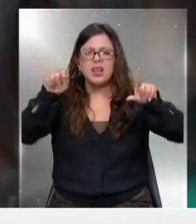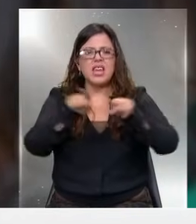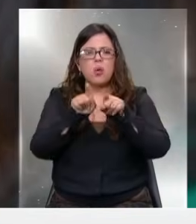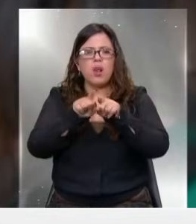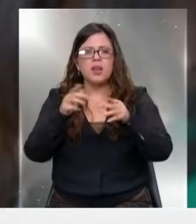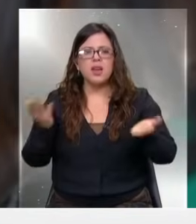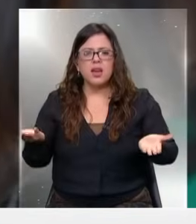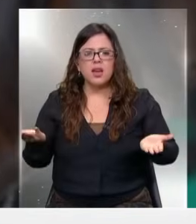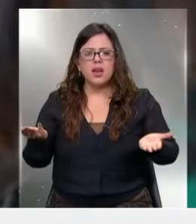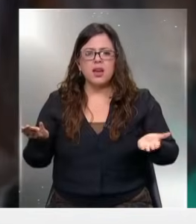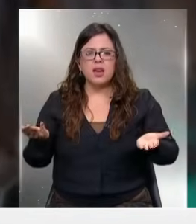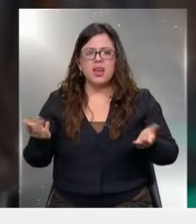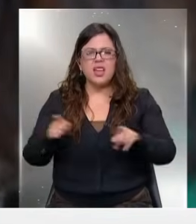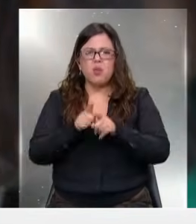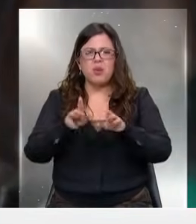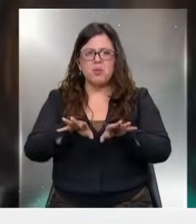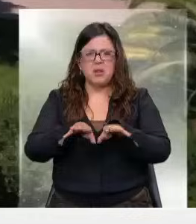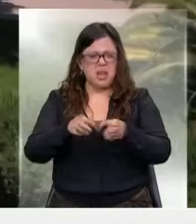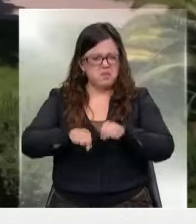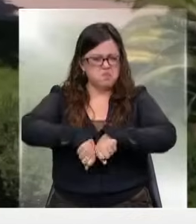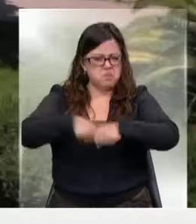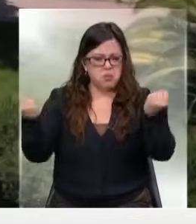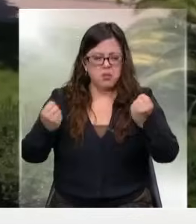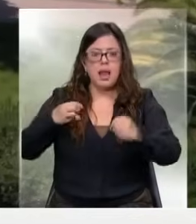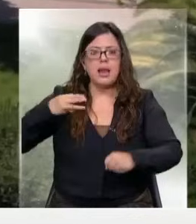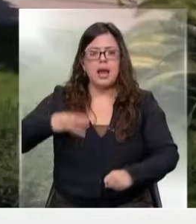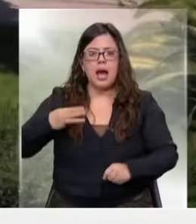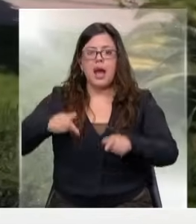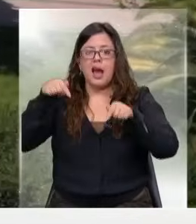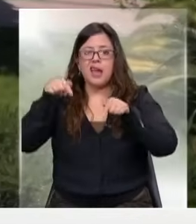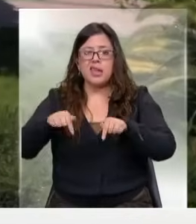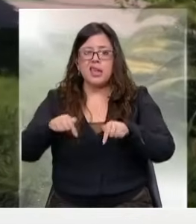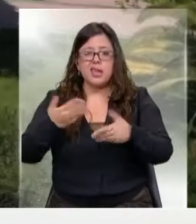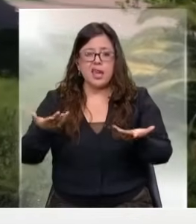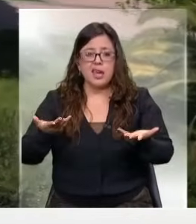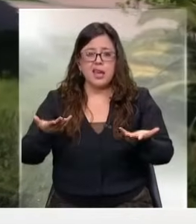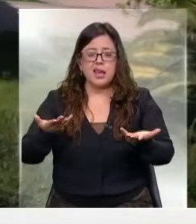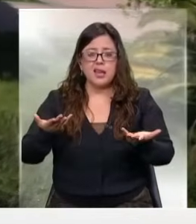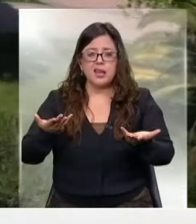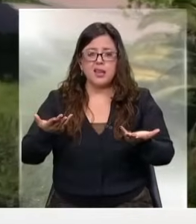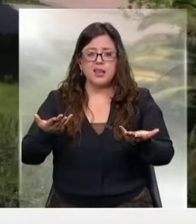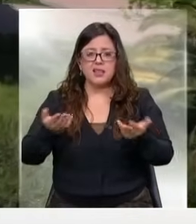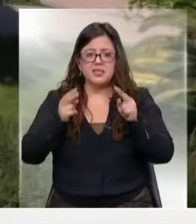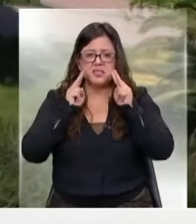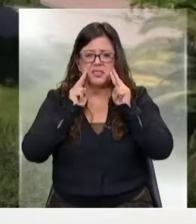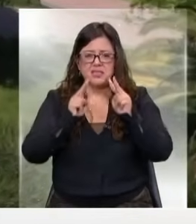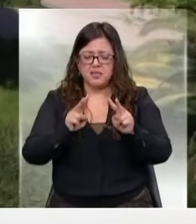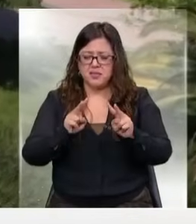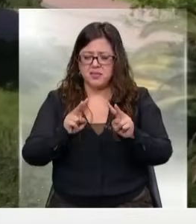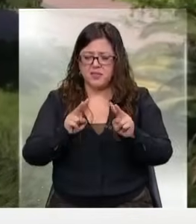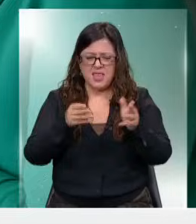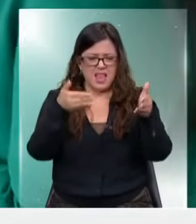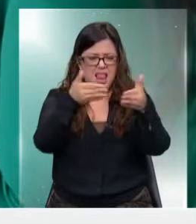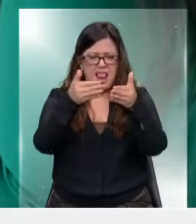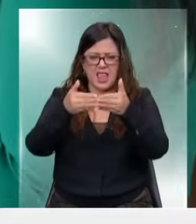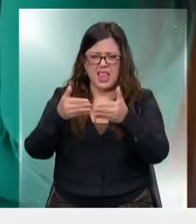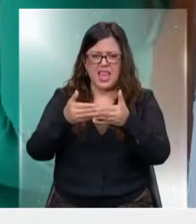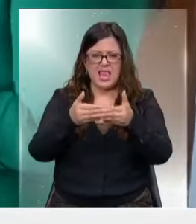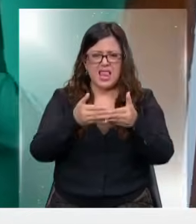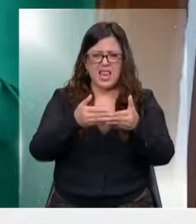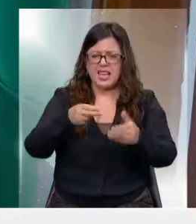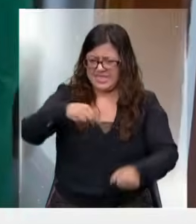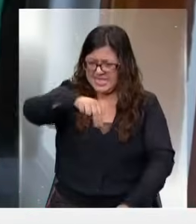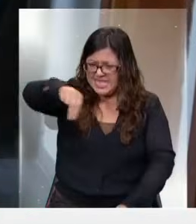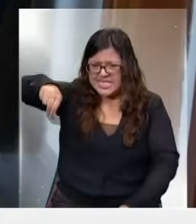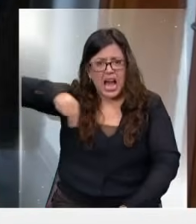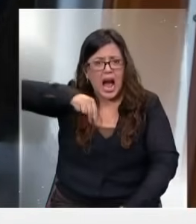como una bomba dentro de la municipalidad. Y acá lleno de sal, por todos lados. Uno veía por las esquinas. ¿Sal en